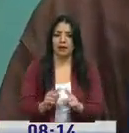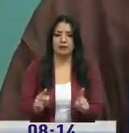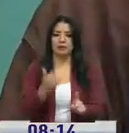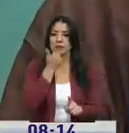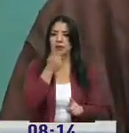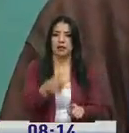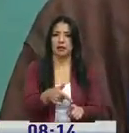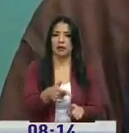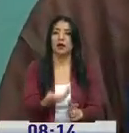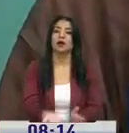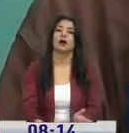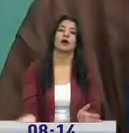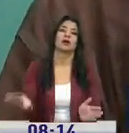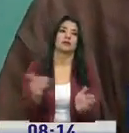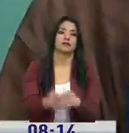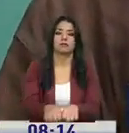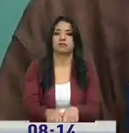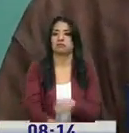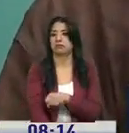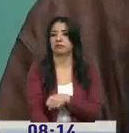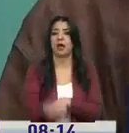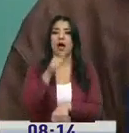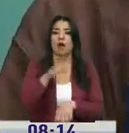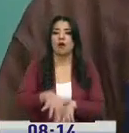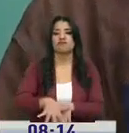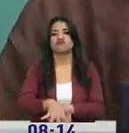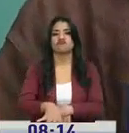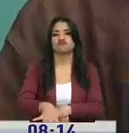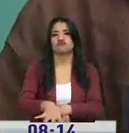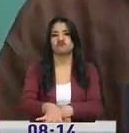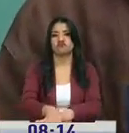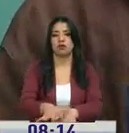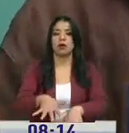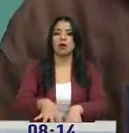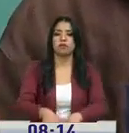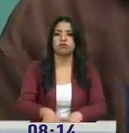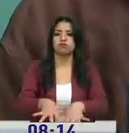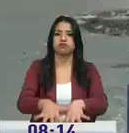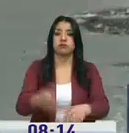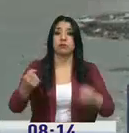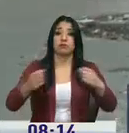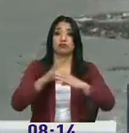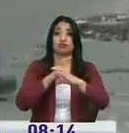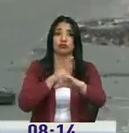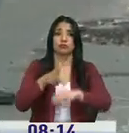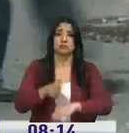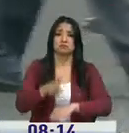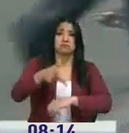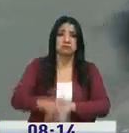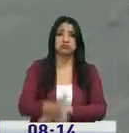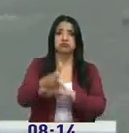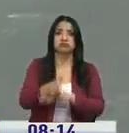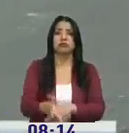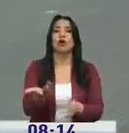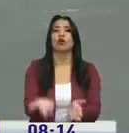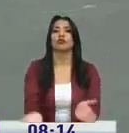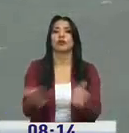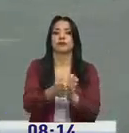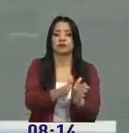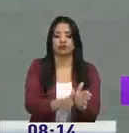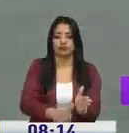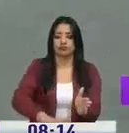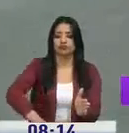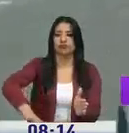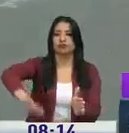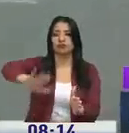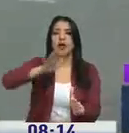y después otra vez comenzó a hacerse como batea y venían los buses y como carl caían y comenzó a irse el agua poco